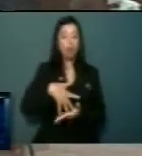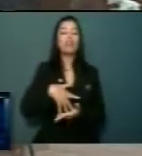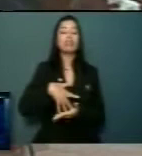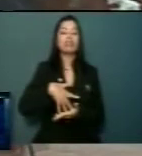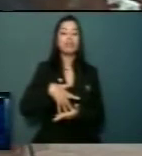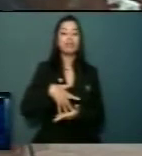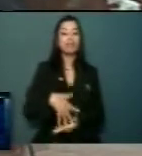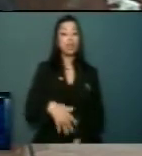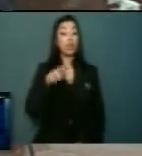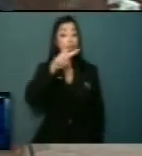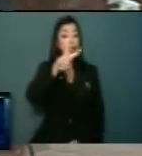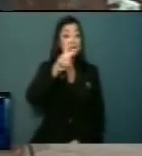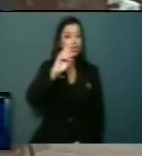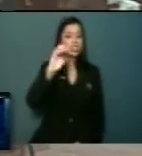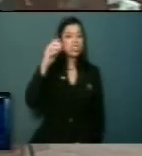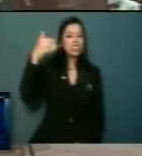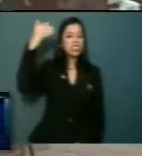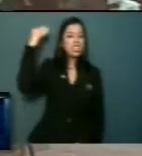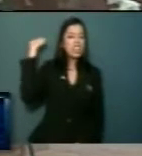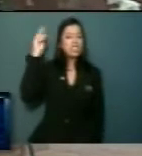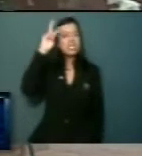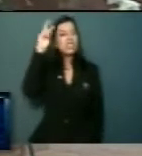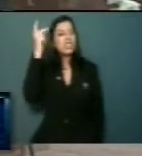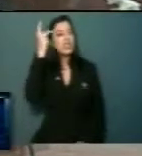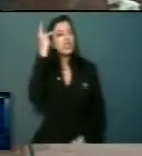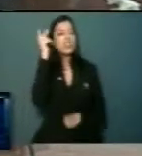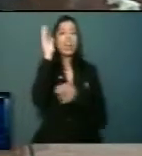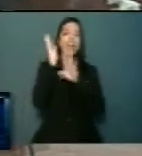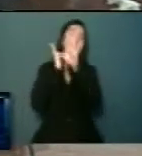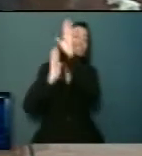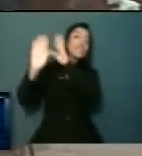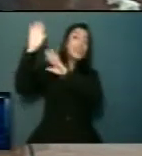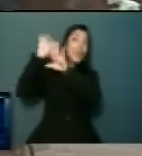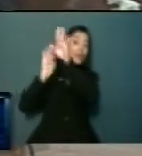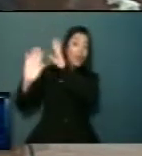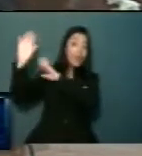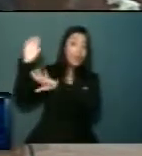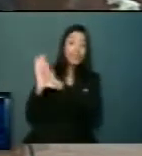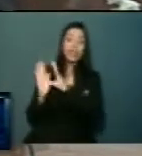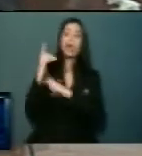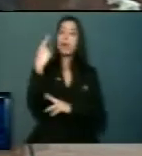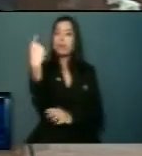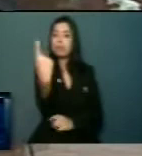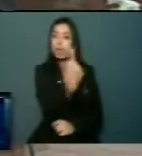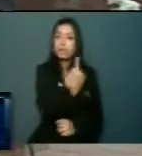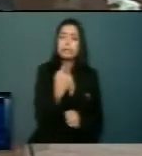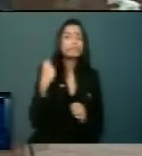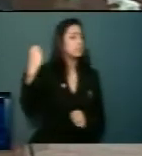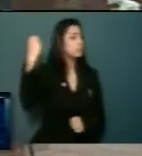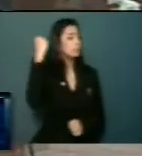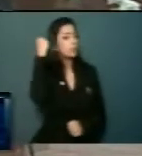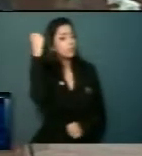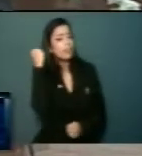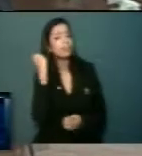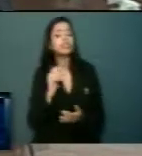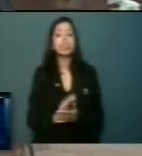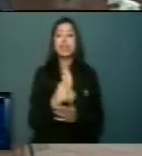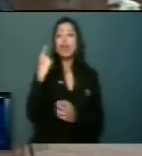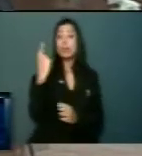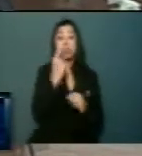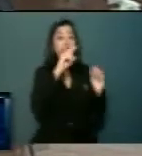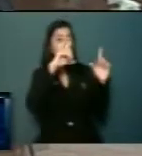Bicentenario es más allá de 200 años de datos históricos, 200 años de figuras emblemáticas, 200 años de rostros